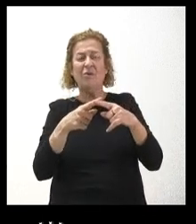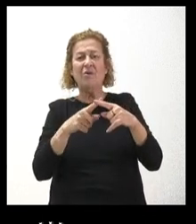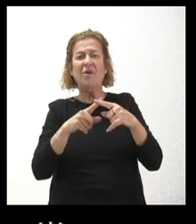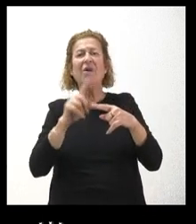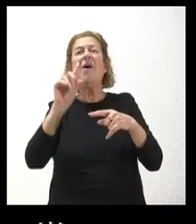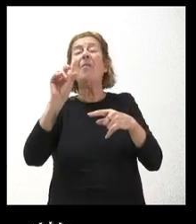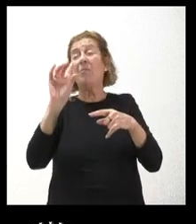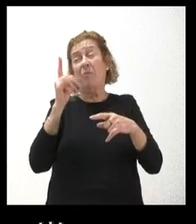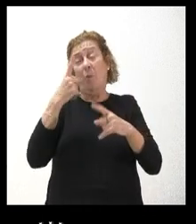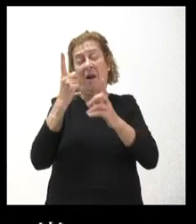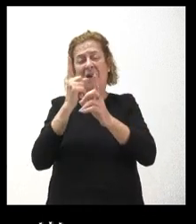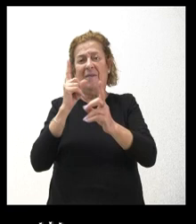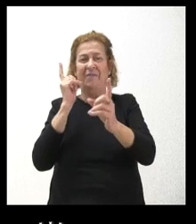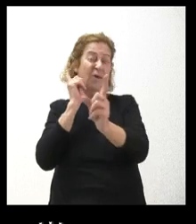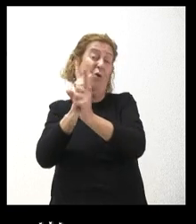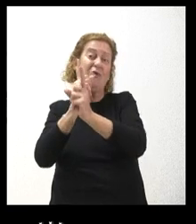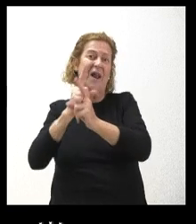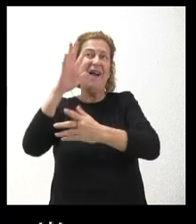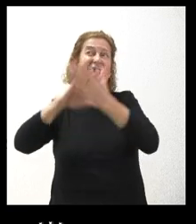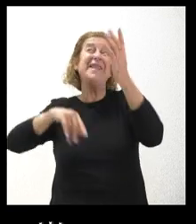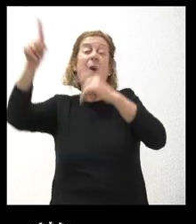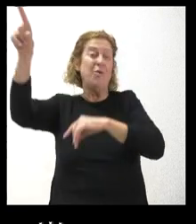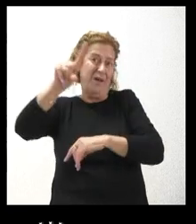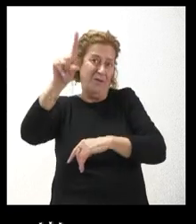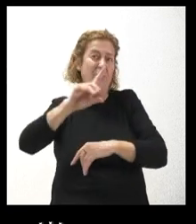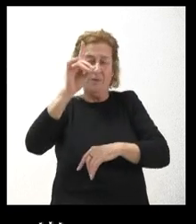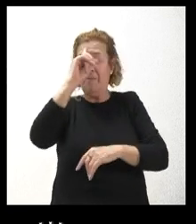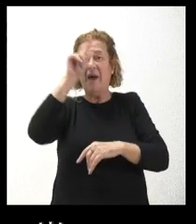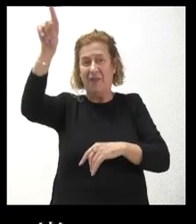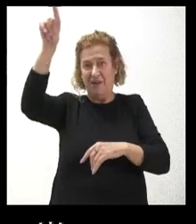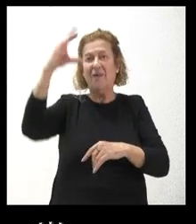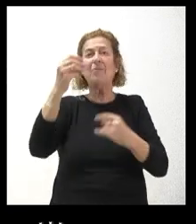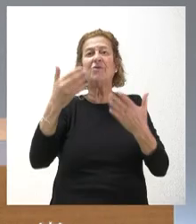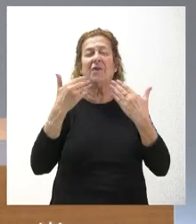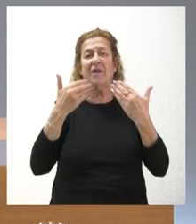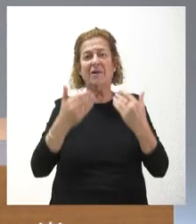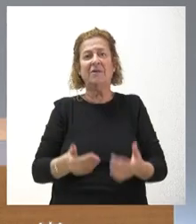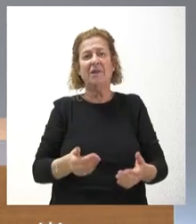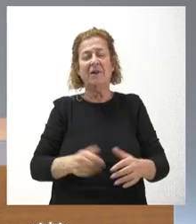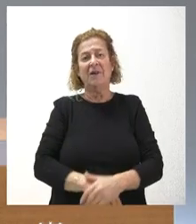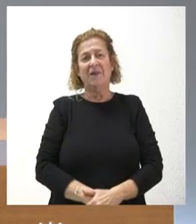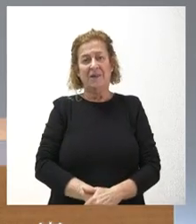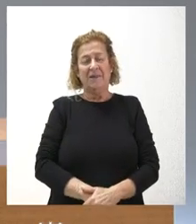enemigo entre comillas más que Cataluña va a ser Madrid Muchas gracias